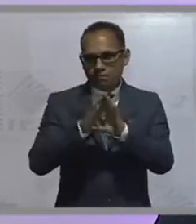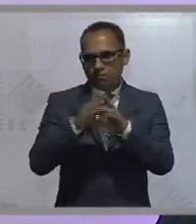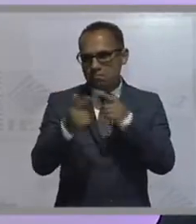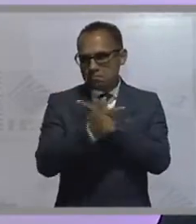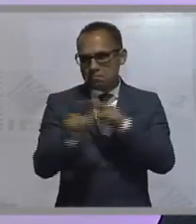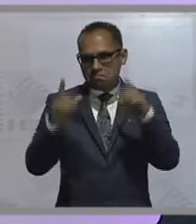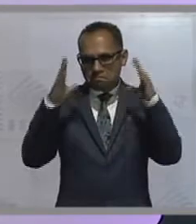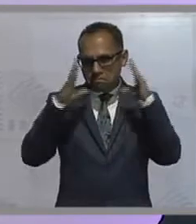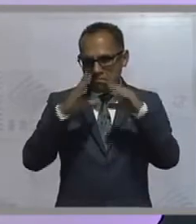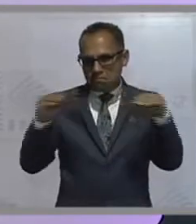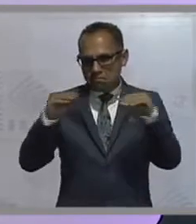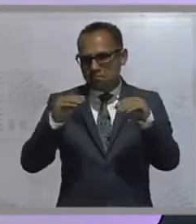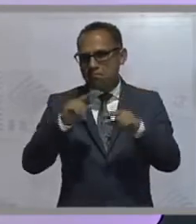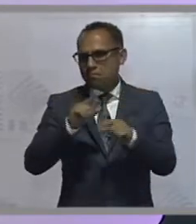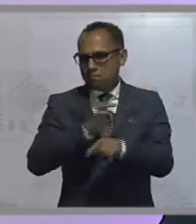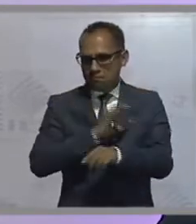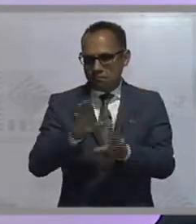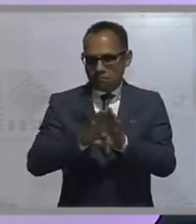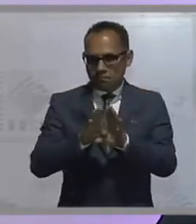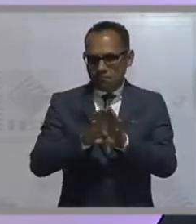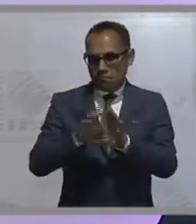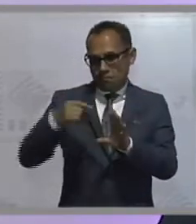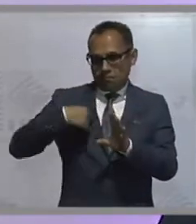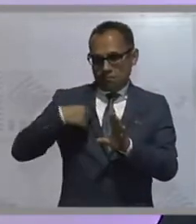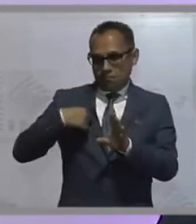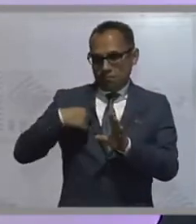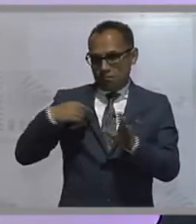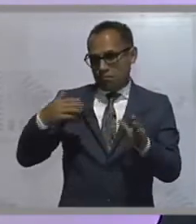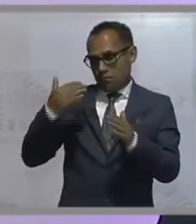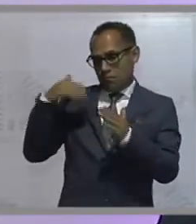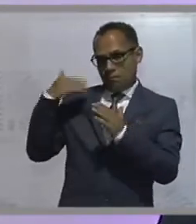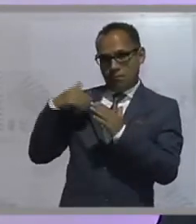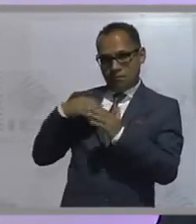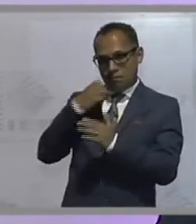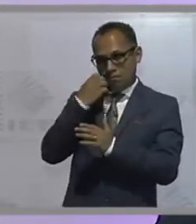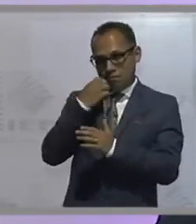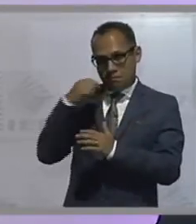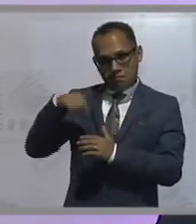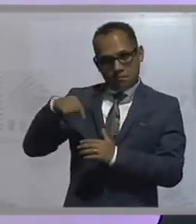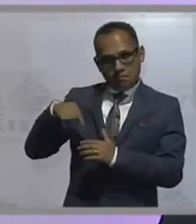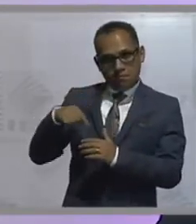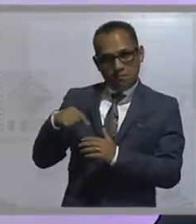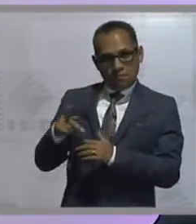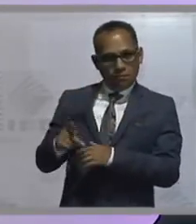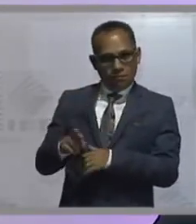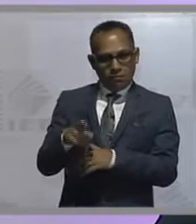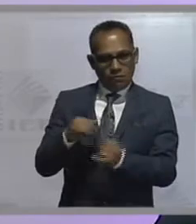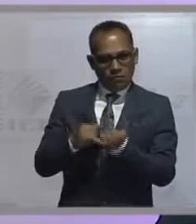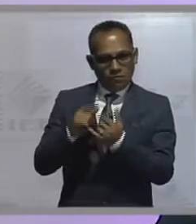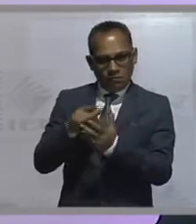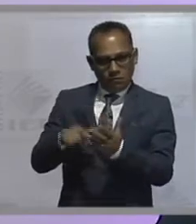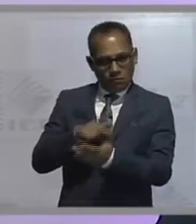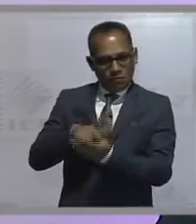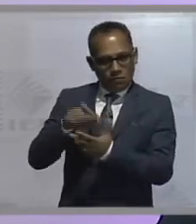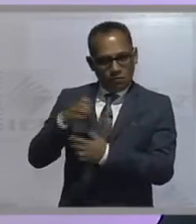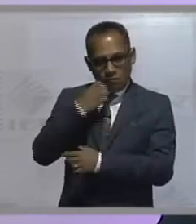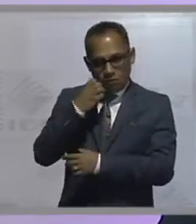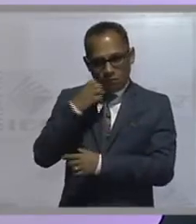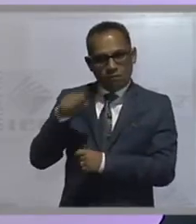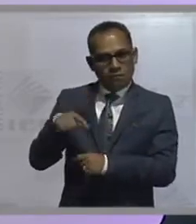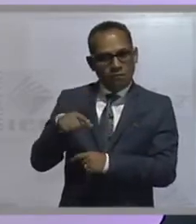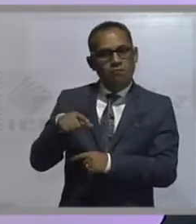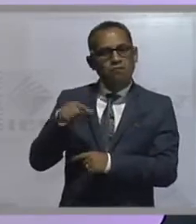normales luis villarreal del mes en la escuela normal superior miguel hidalgo del progreso de obregón donde obtuve el título de